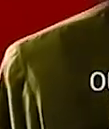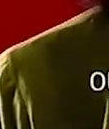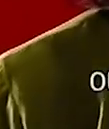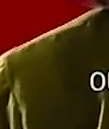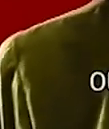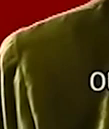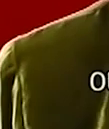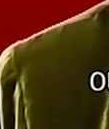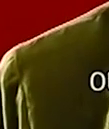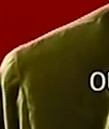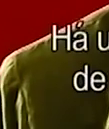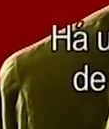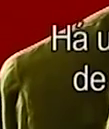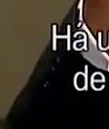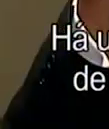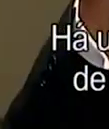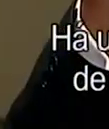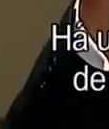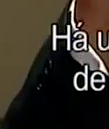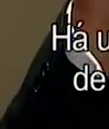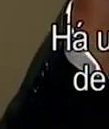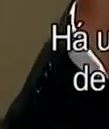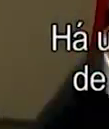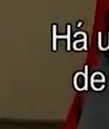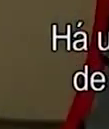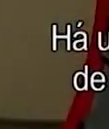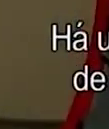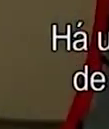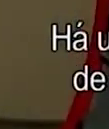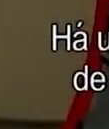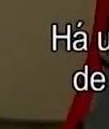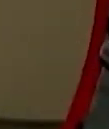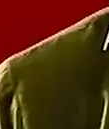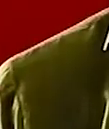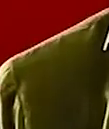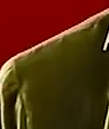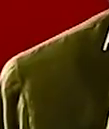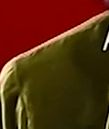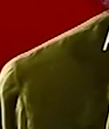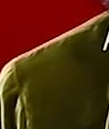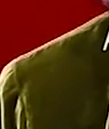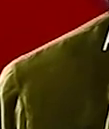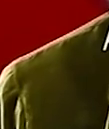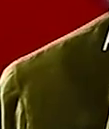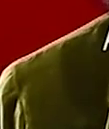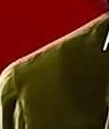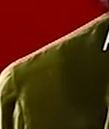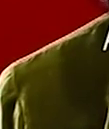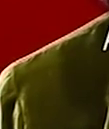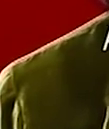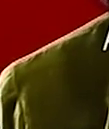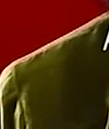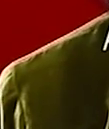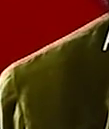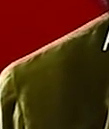llama o me escribe, o me encuentra en la calle y me dice... Hay un pequeño libro con las cartas de todo el mundo. Sí, pero fíjate sobre Paula. Que Paula murió hace 19